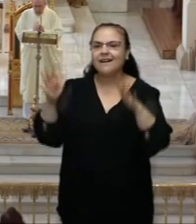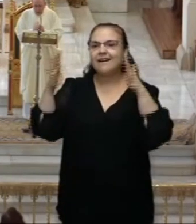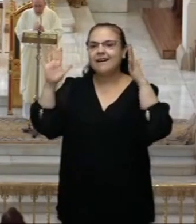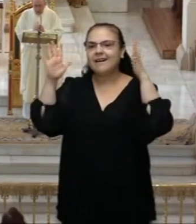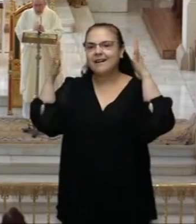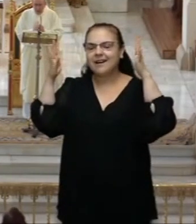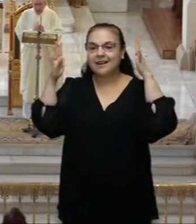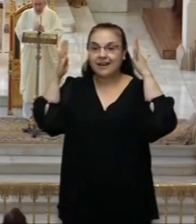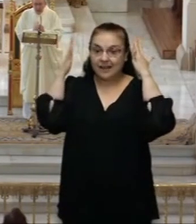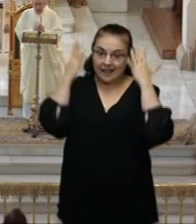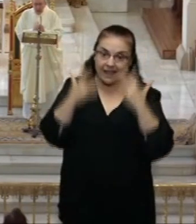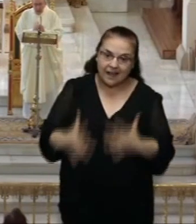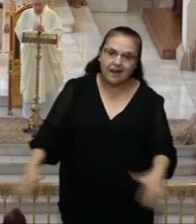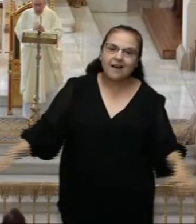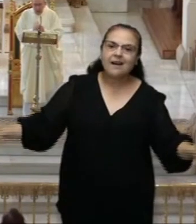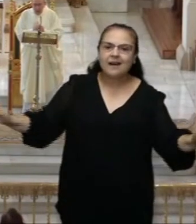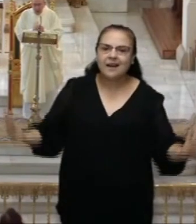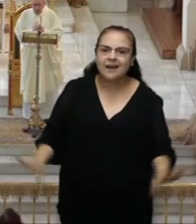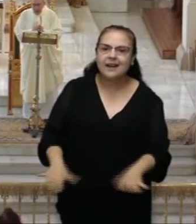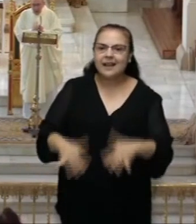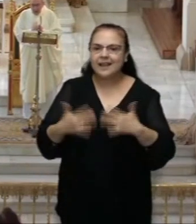aleluya,